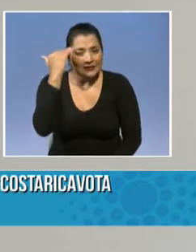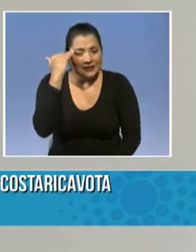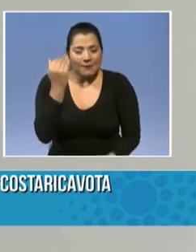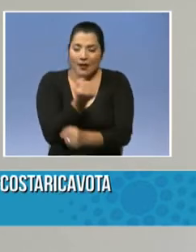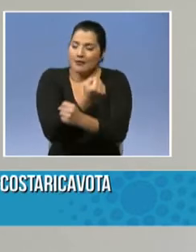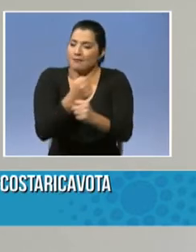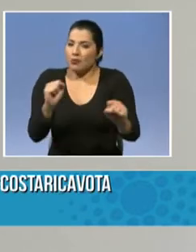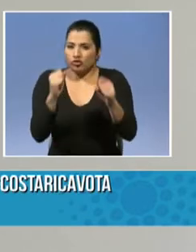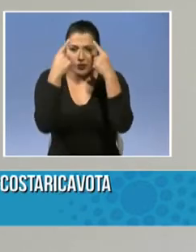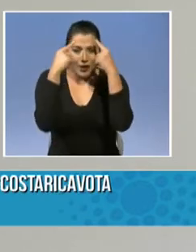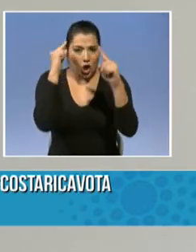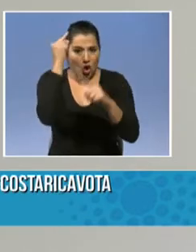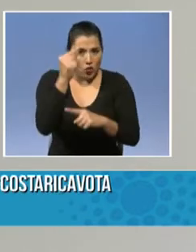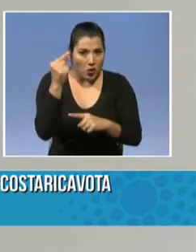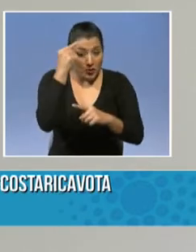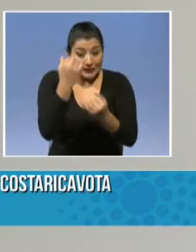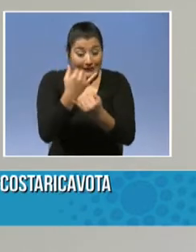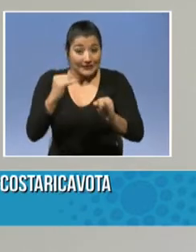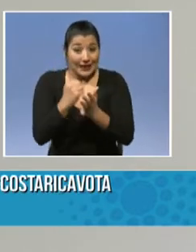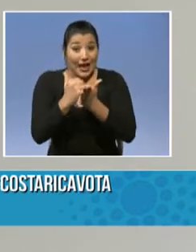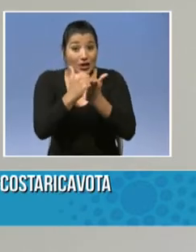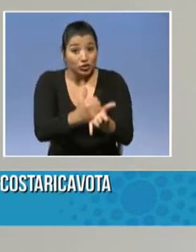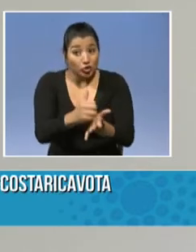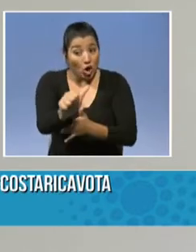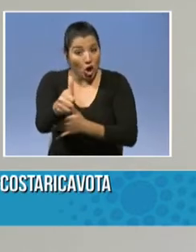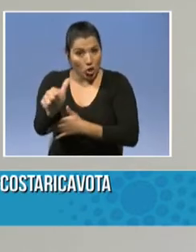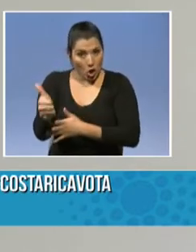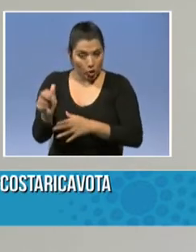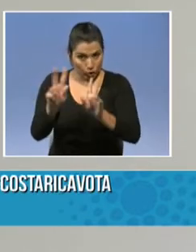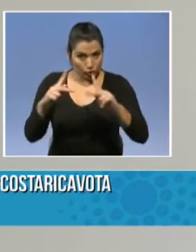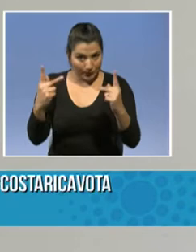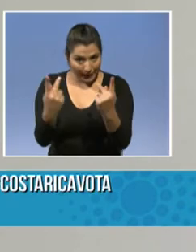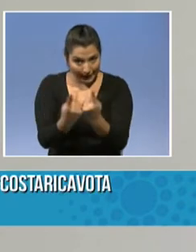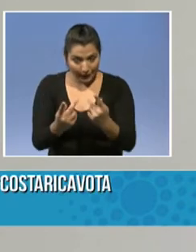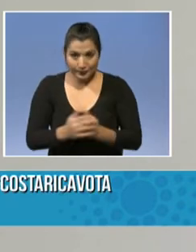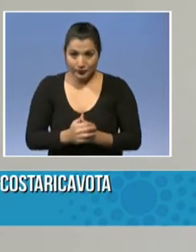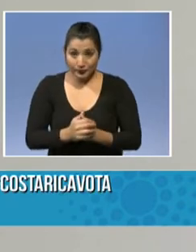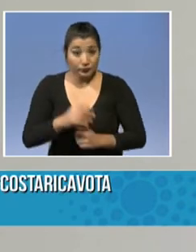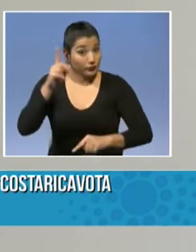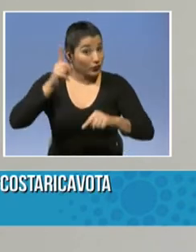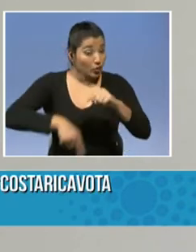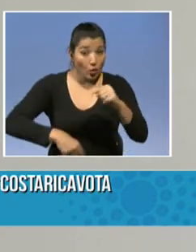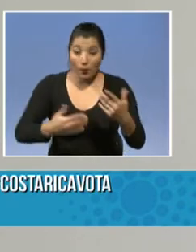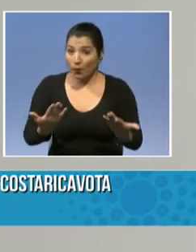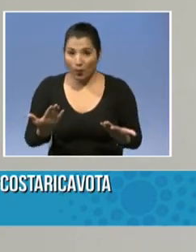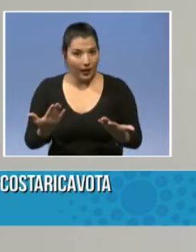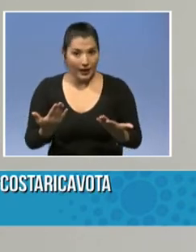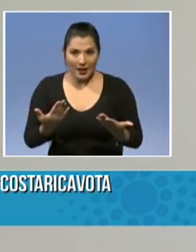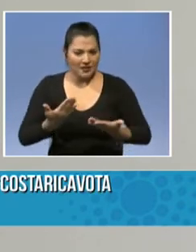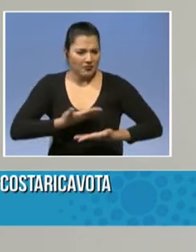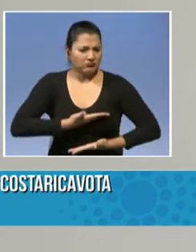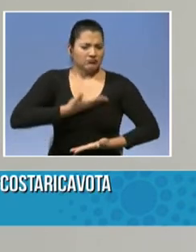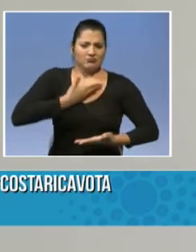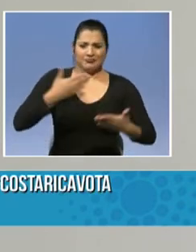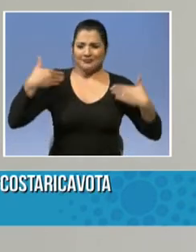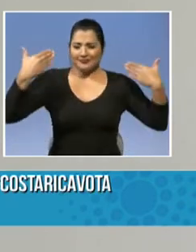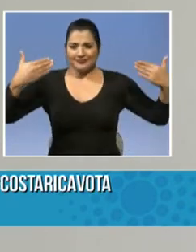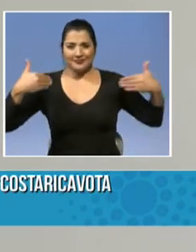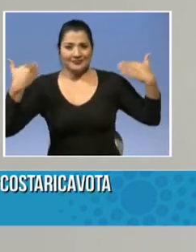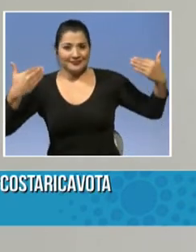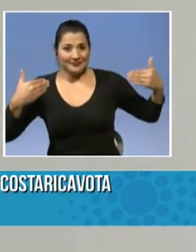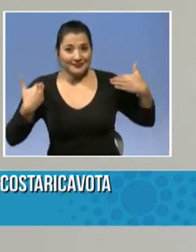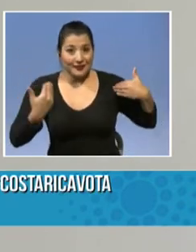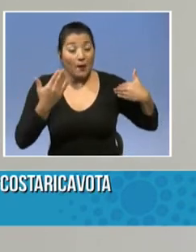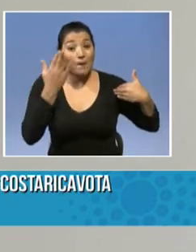gobierno sin la colaboración de las otras fuerzas partidarias. No pueden embriagarse de triunfo quienes